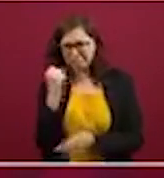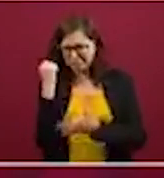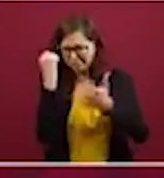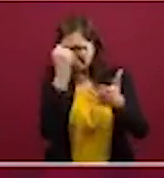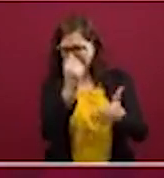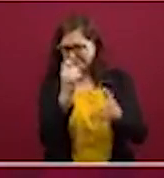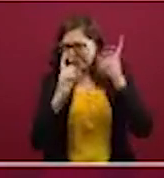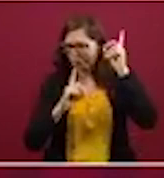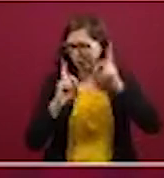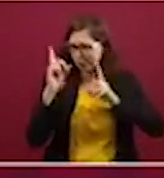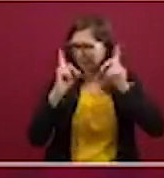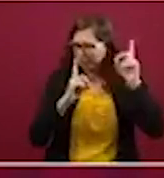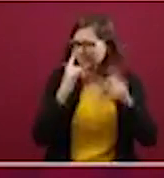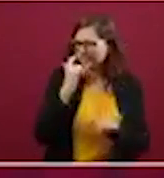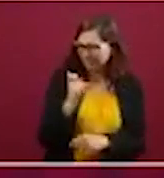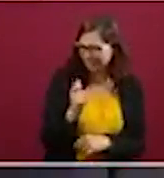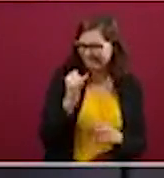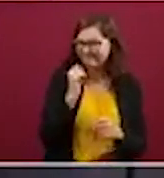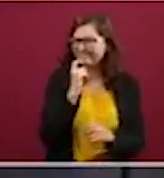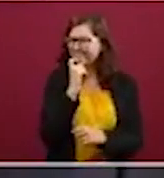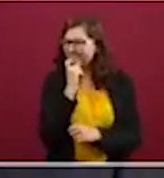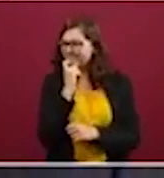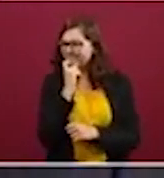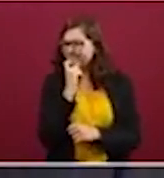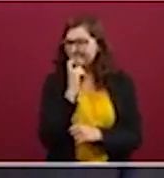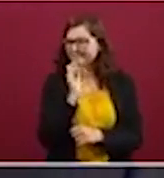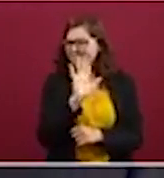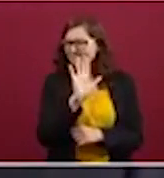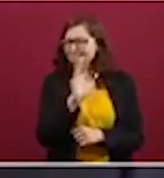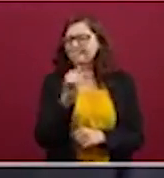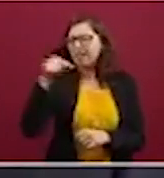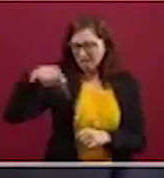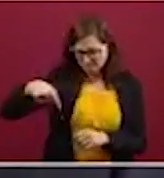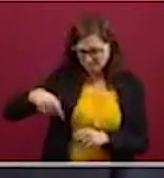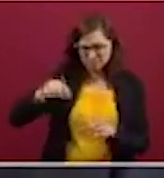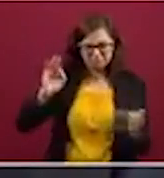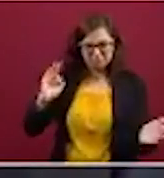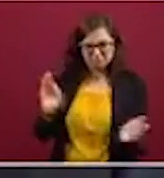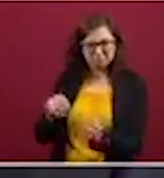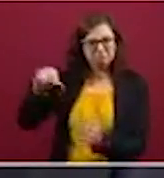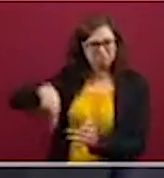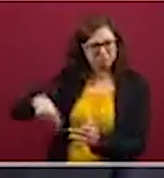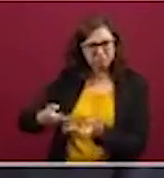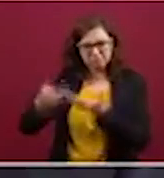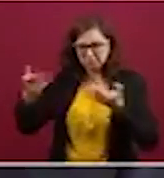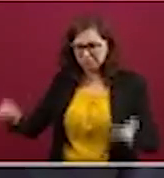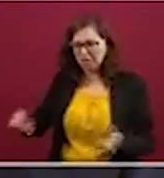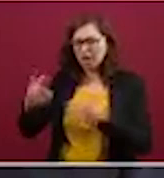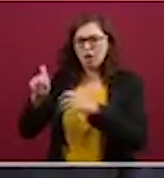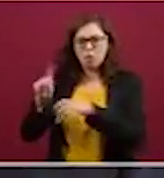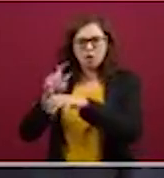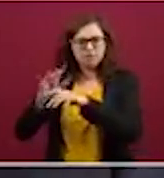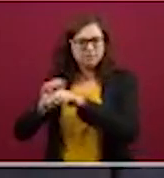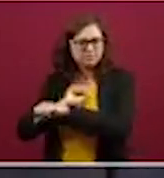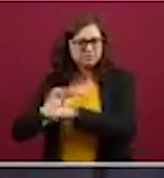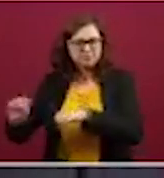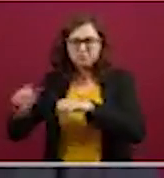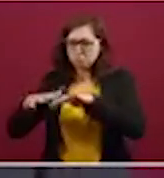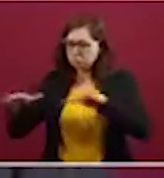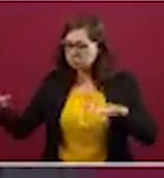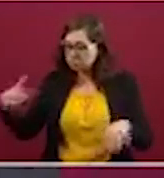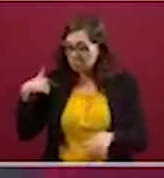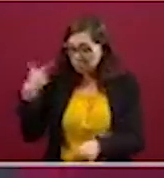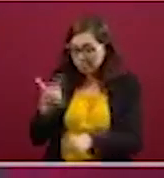mayor a explorar a perforar pozos en tierra y en aguas o menos y hemos encontrado